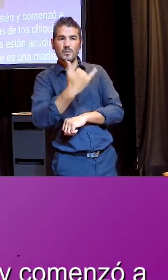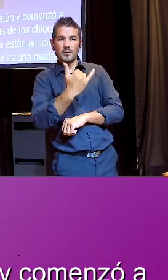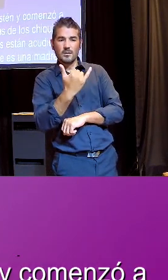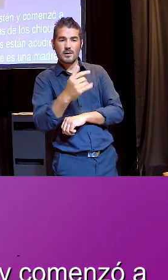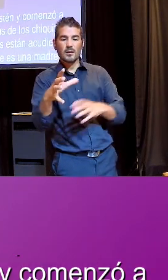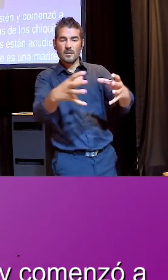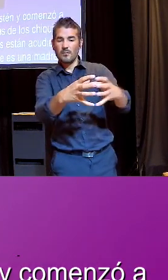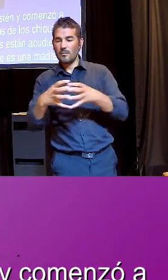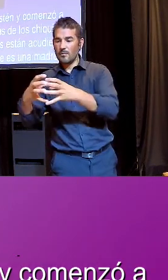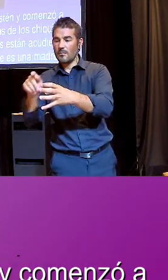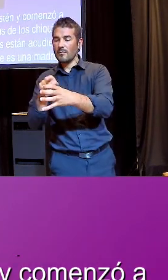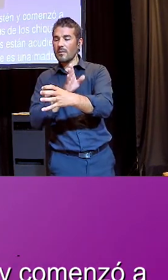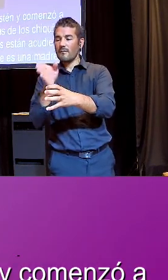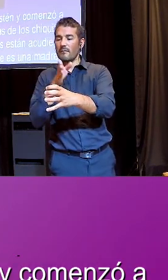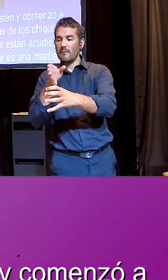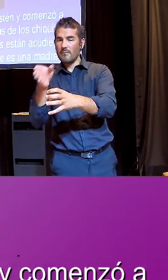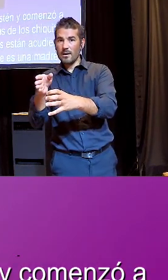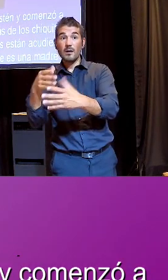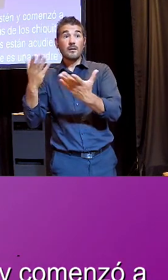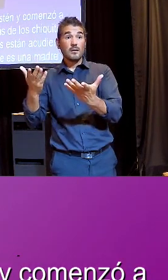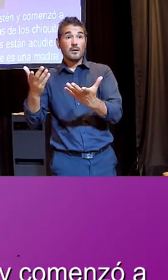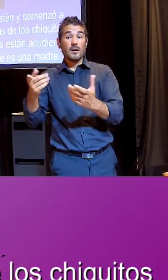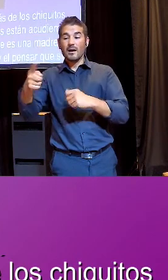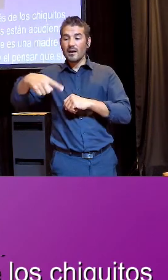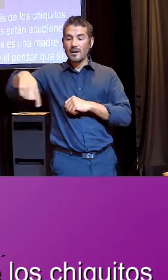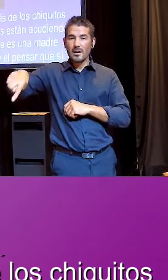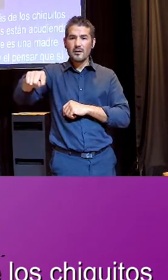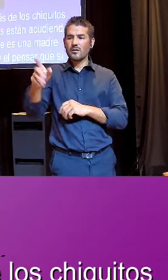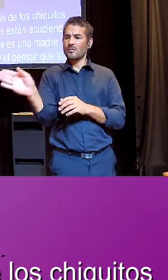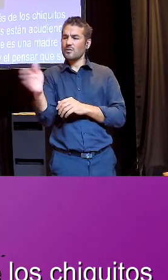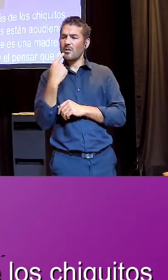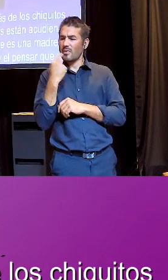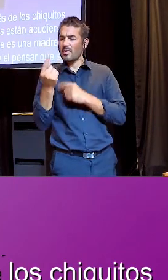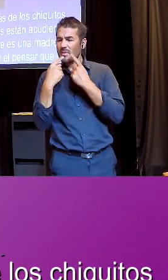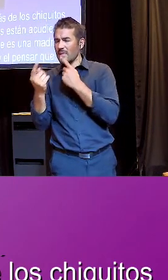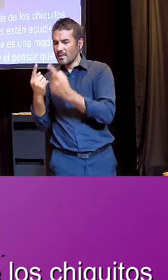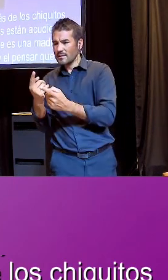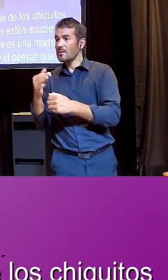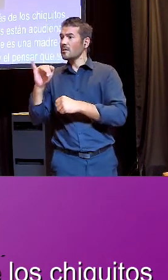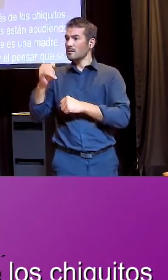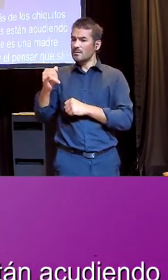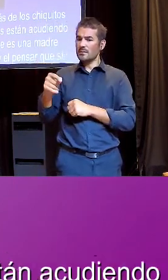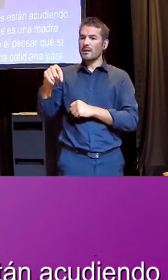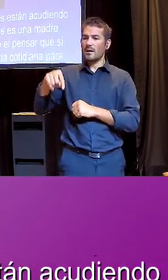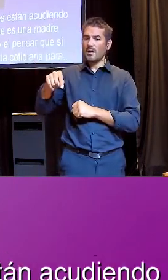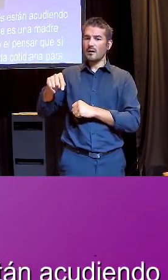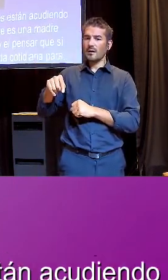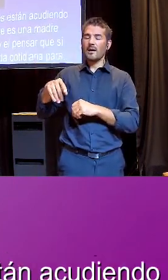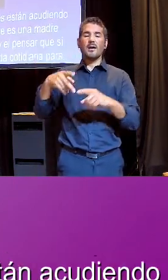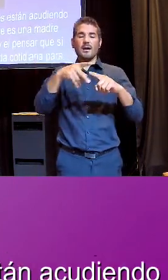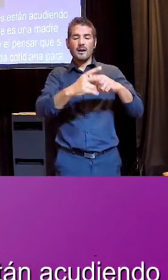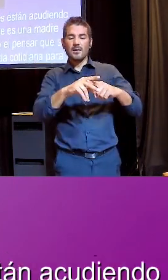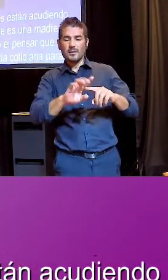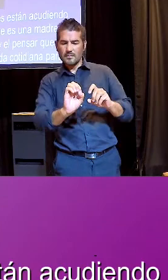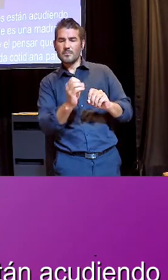les ha transformado mucho la vida cotidiana para con sus hijos. Porque si no está siempre el terapeuta intentando en la sesión enseñar al padre cómo